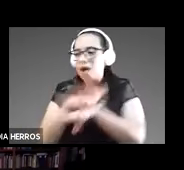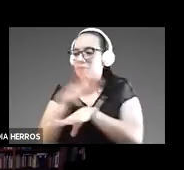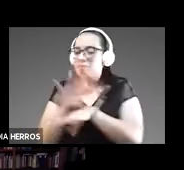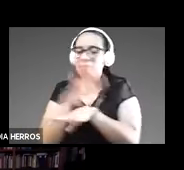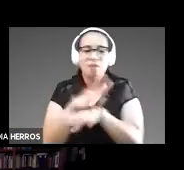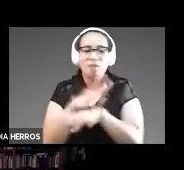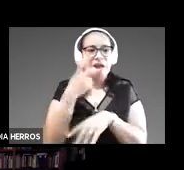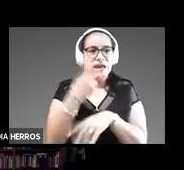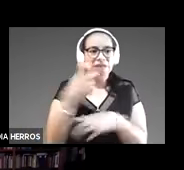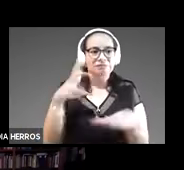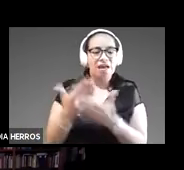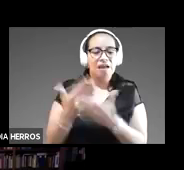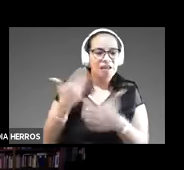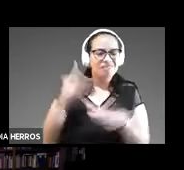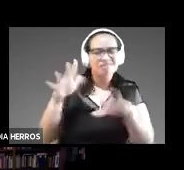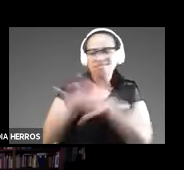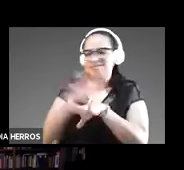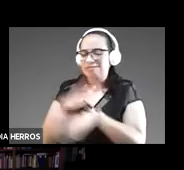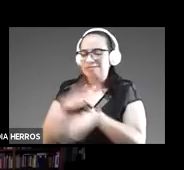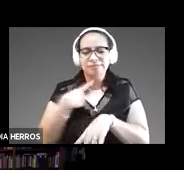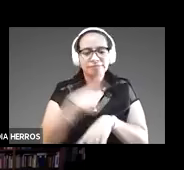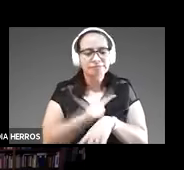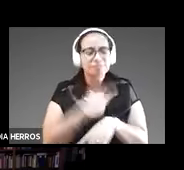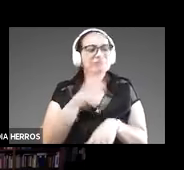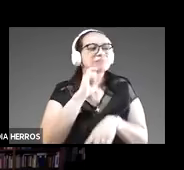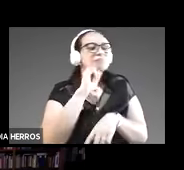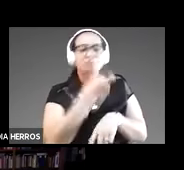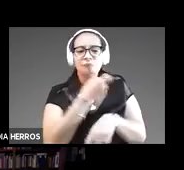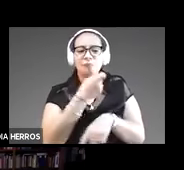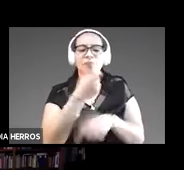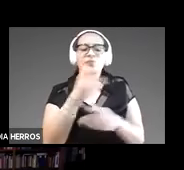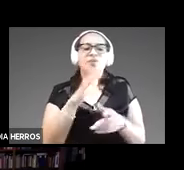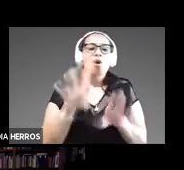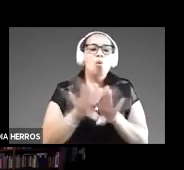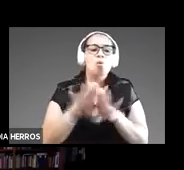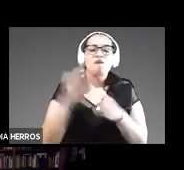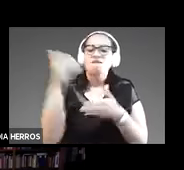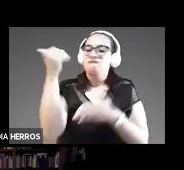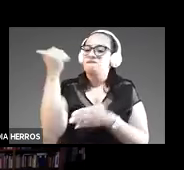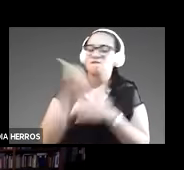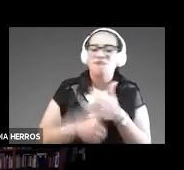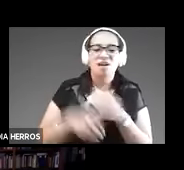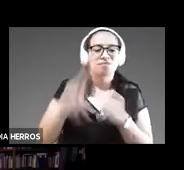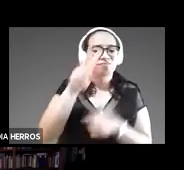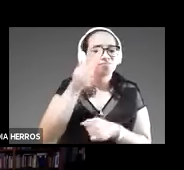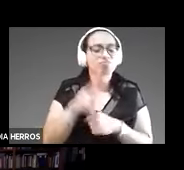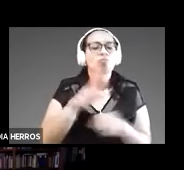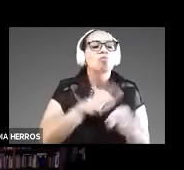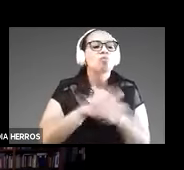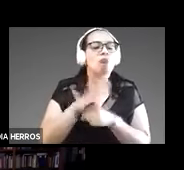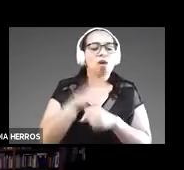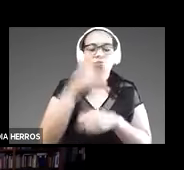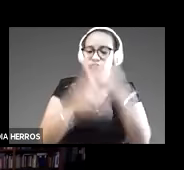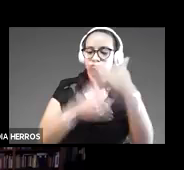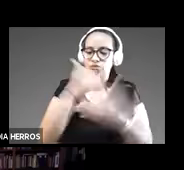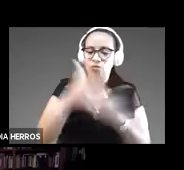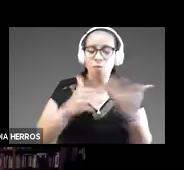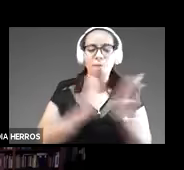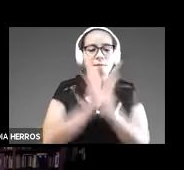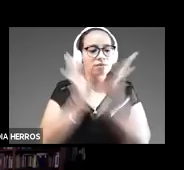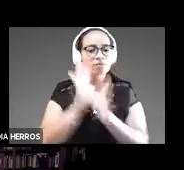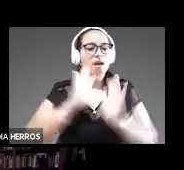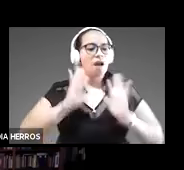¿no? Tiene que ver con una decadencia brutal de los procesos participativos que